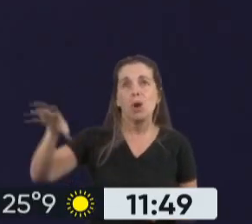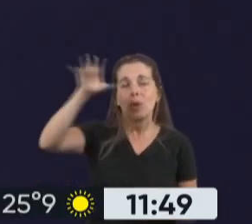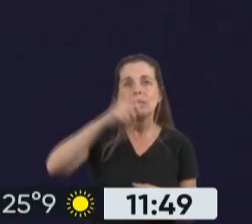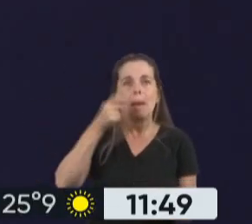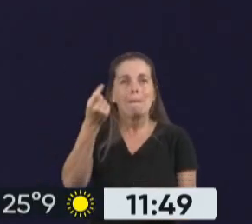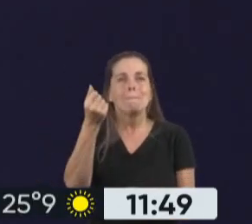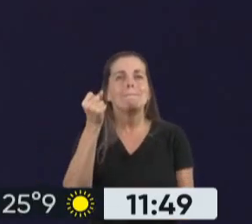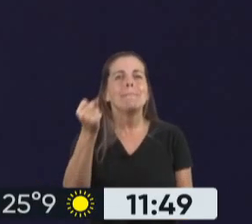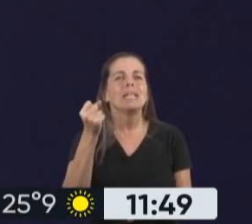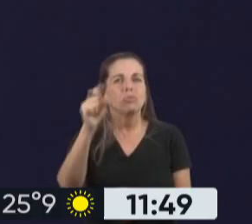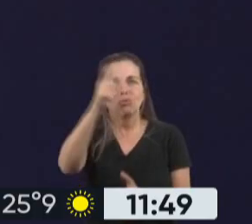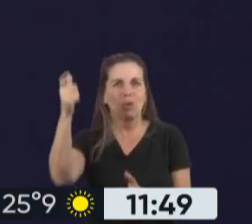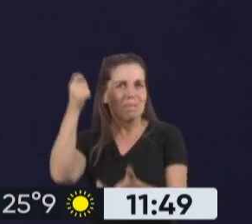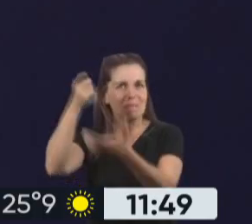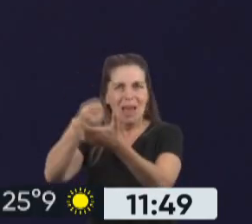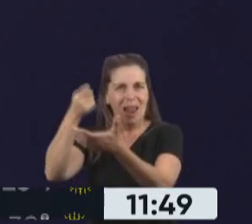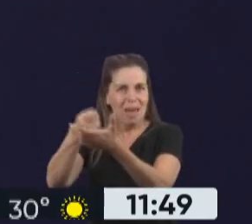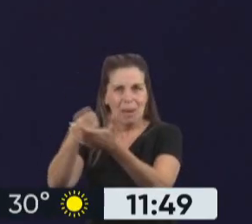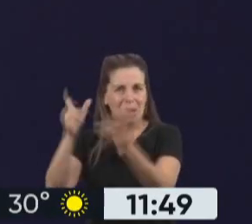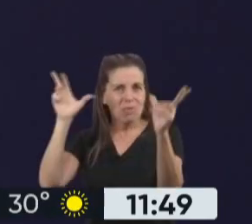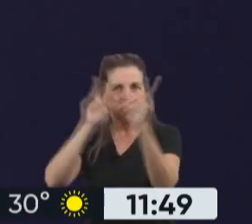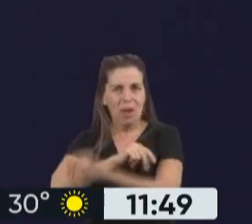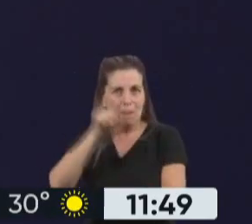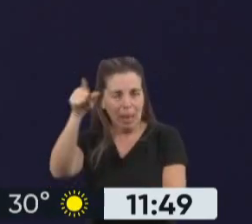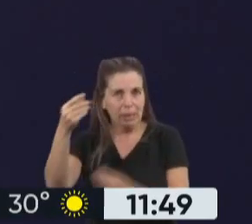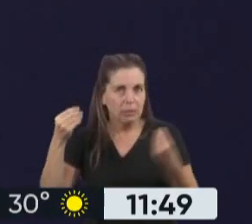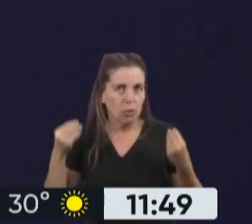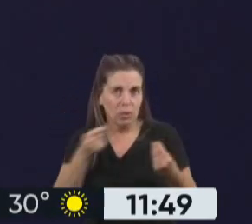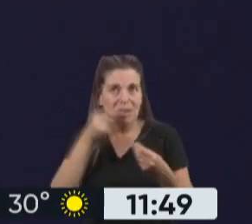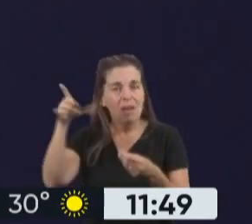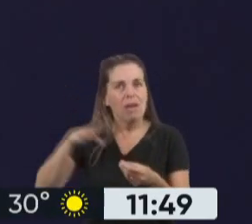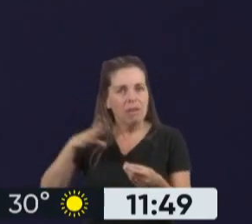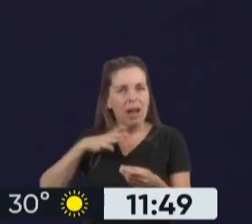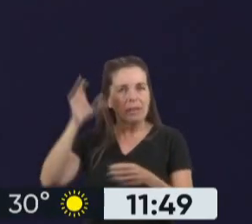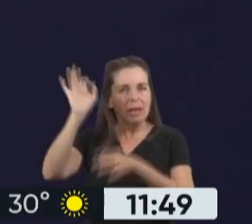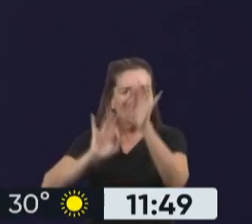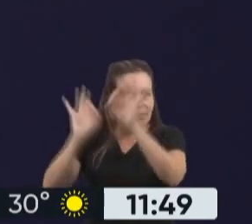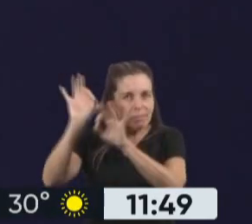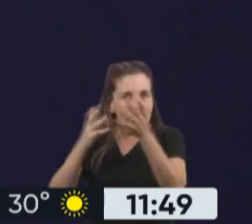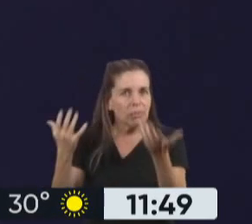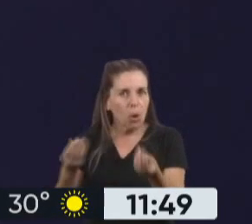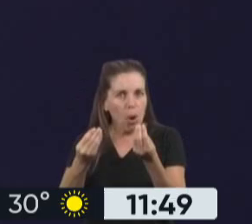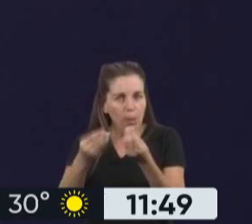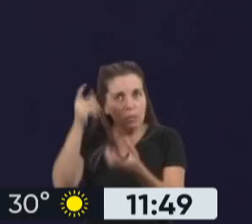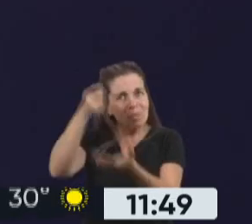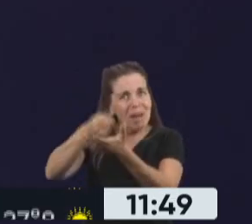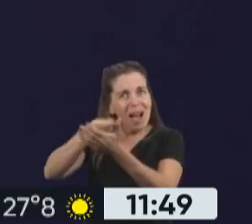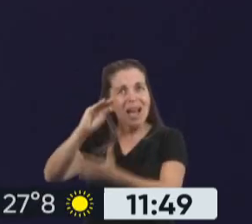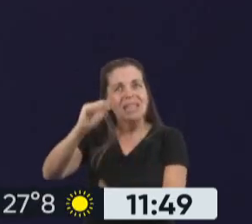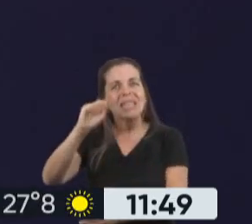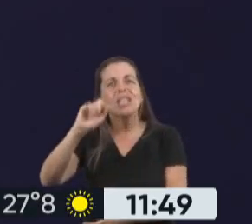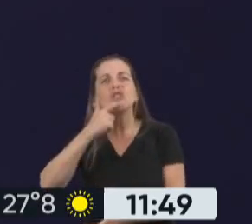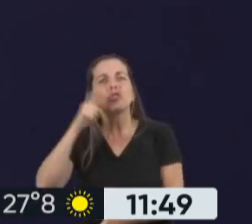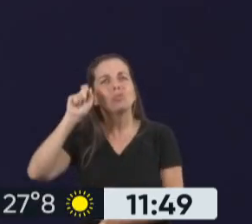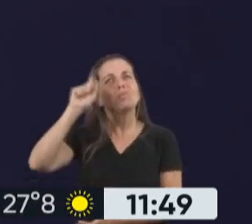peso, menos tal vez uno supone que si no ajustan las cuentas, menos aún van a poder rescatar los chachos. Nosotros no vamos a